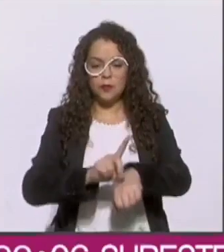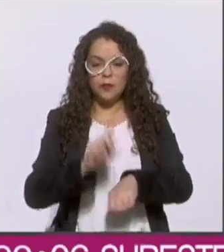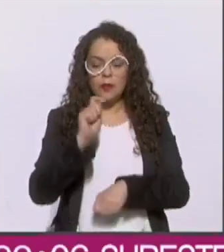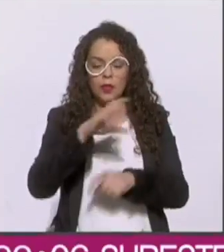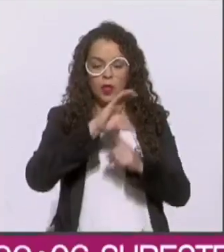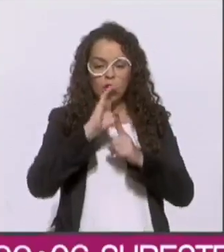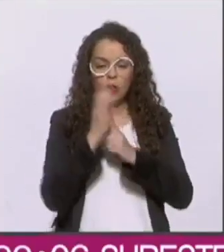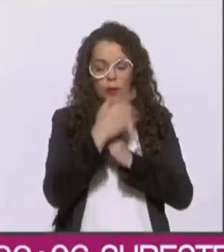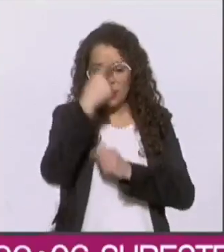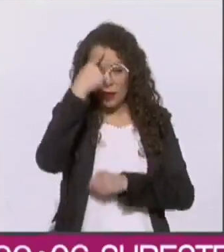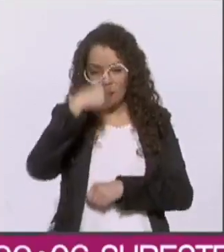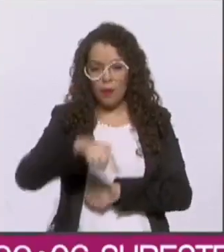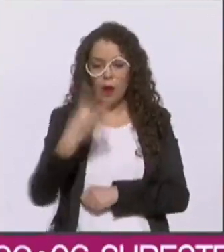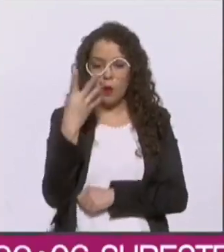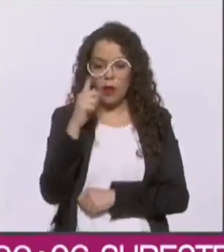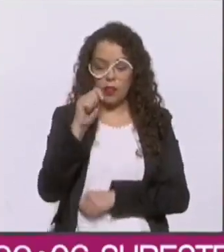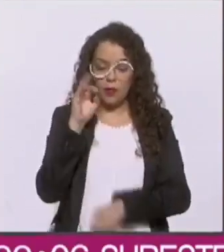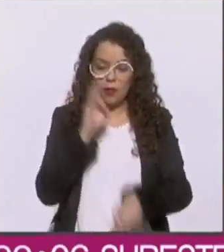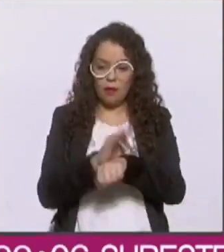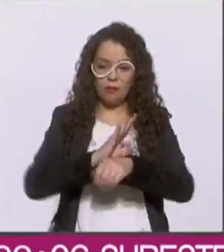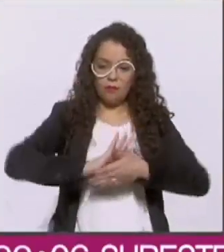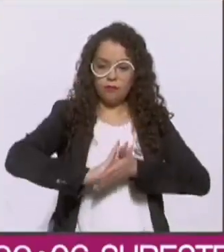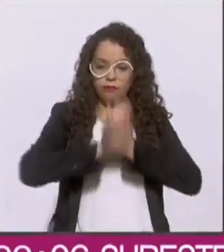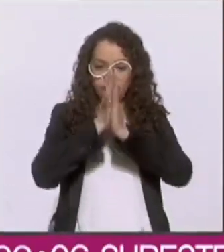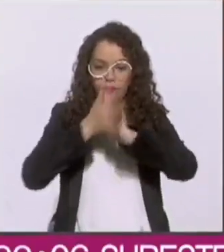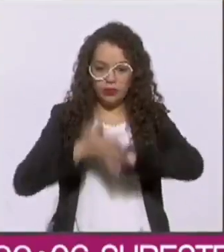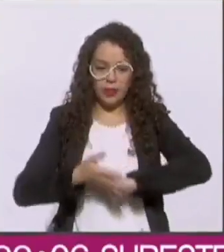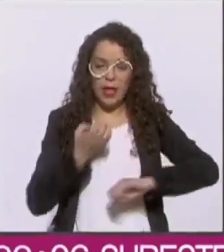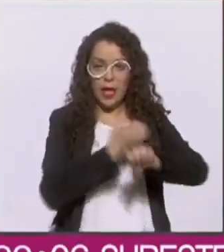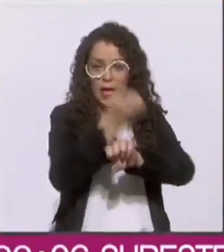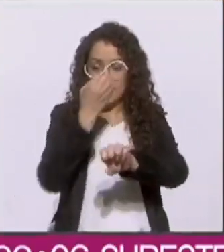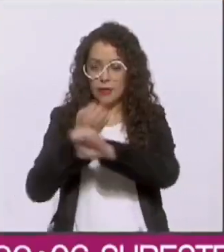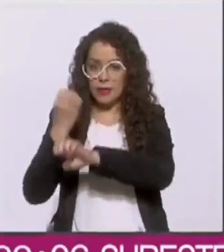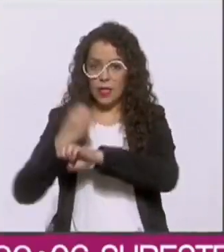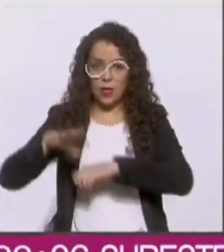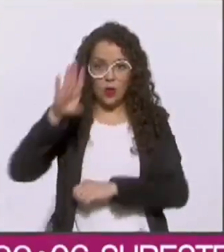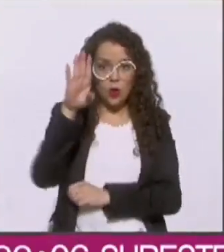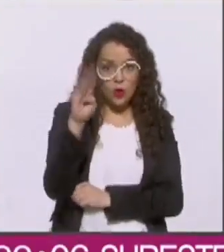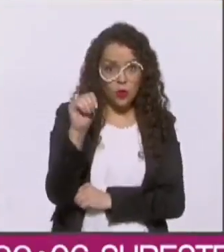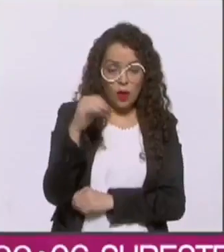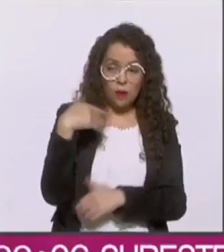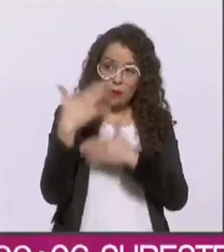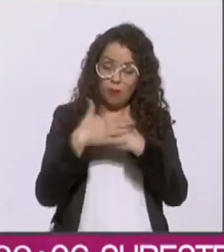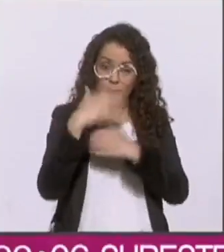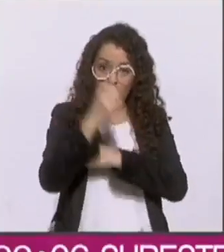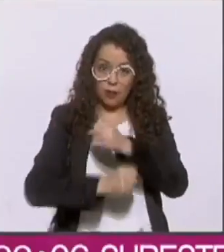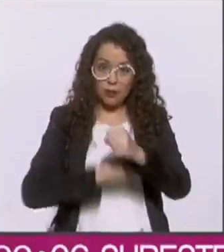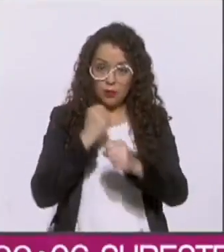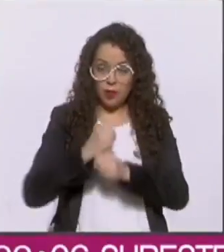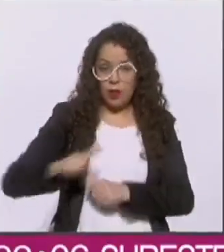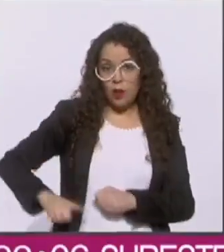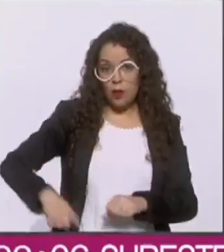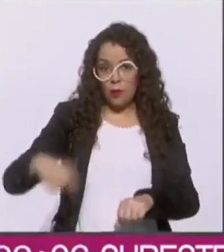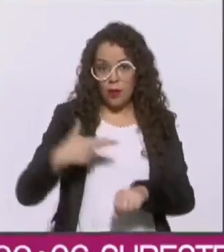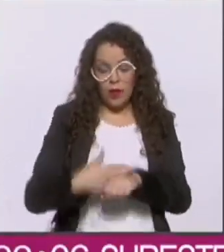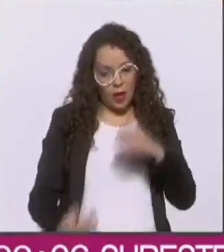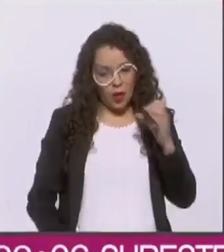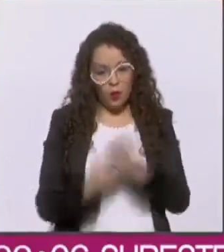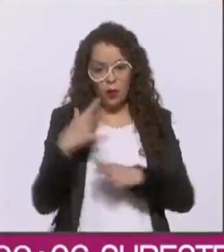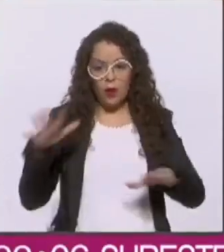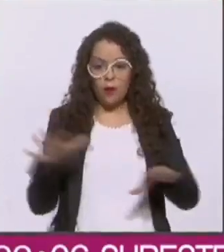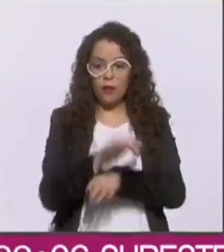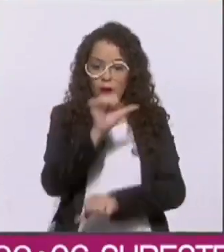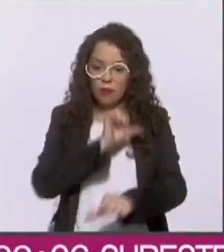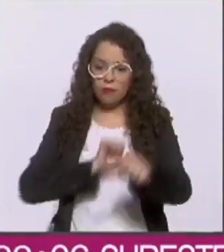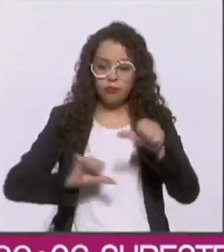de la Cuarta Transformación en los 9 estados donde el próximo año se renovarán las gubernaturas. Dijo que fue